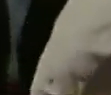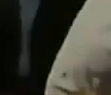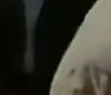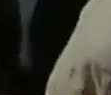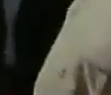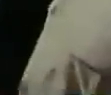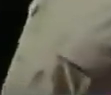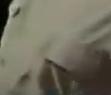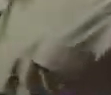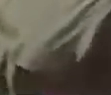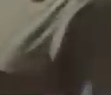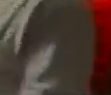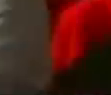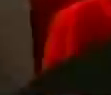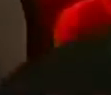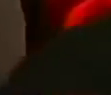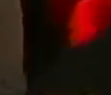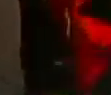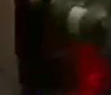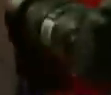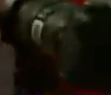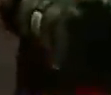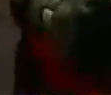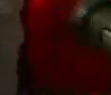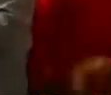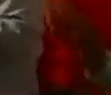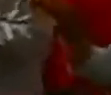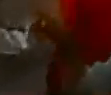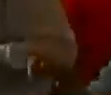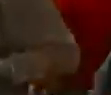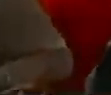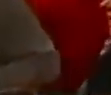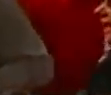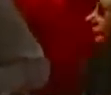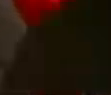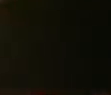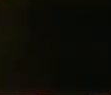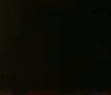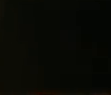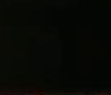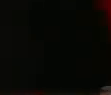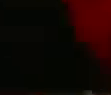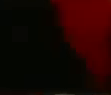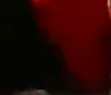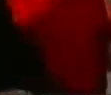siembra, propuesta realizada por el presidente de la República, Nicolás Maduro,